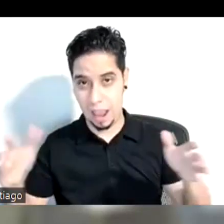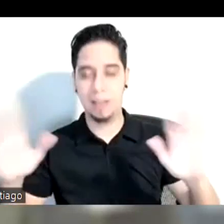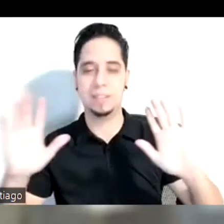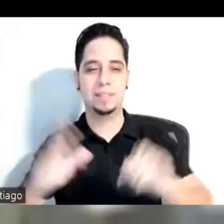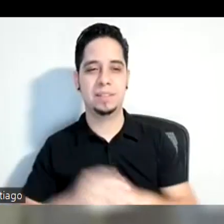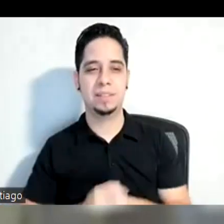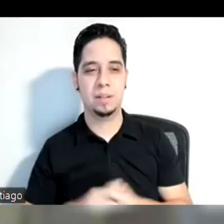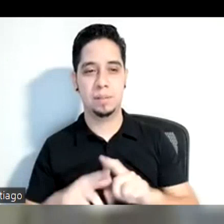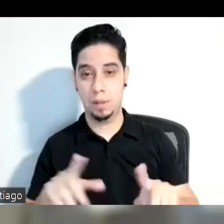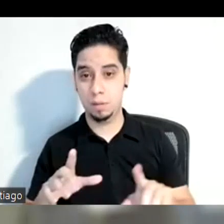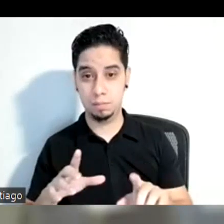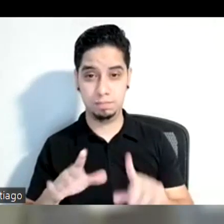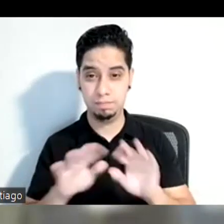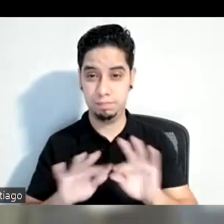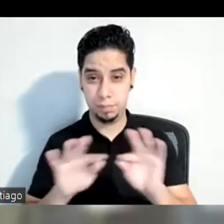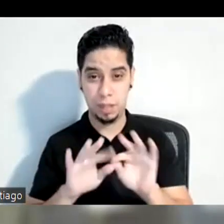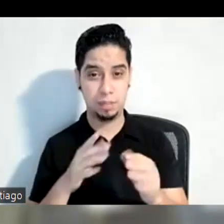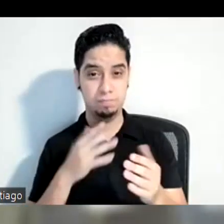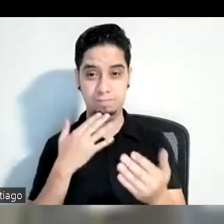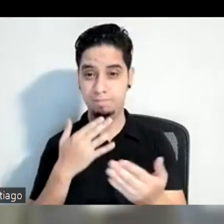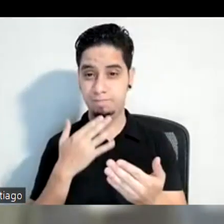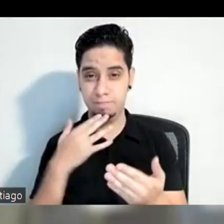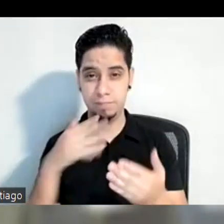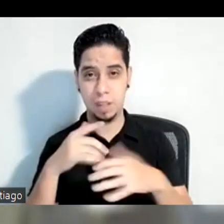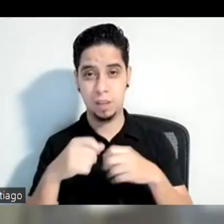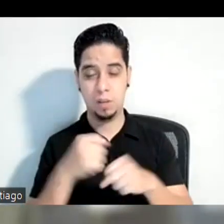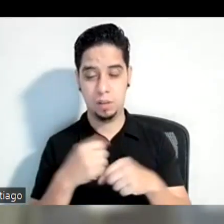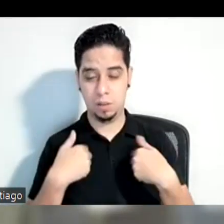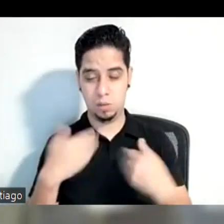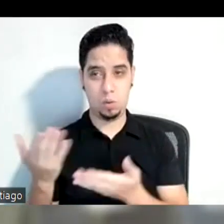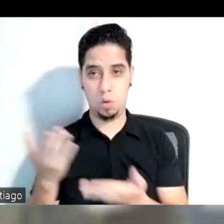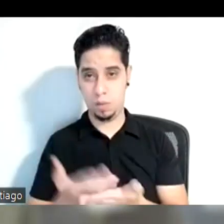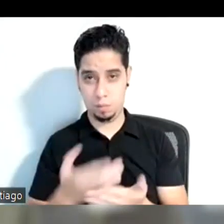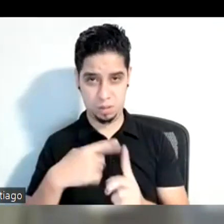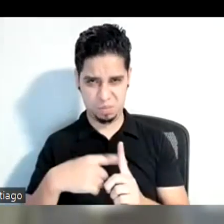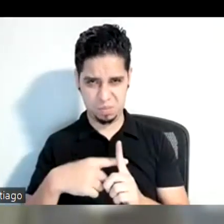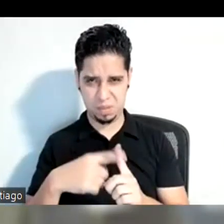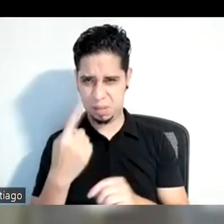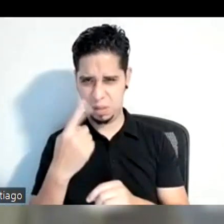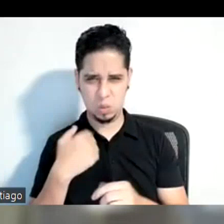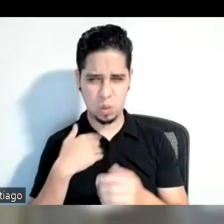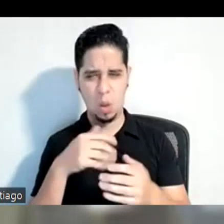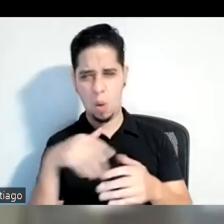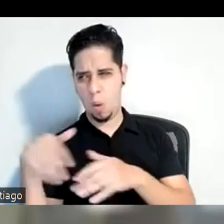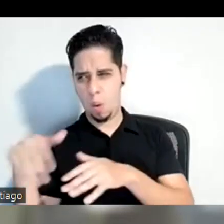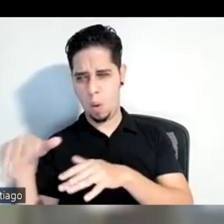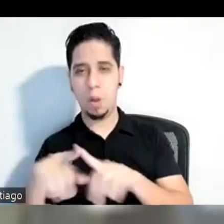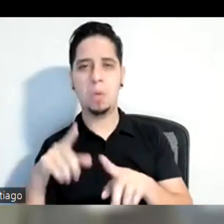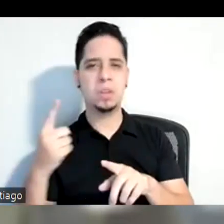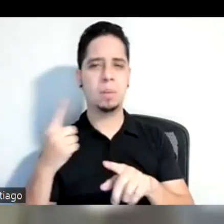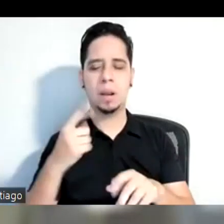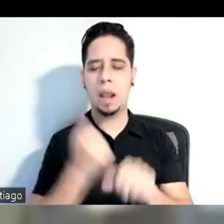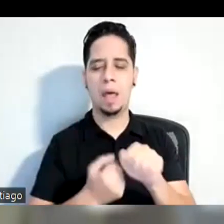Aunque vamos, hay que agradecer. Este año también trajo sus cosas buenas, como todos los años. Siempre decimos, ay, que se vaya, pero siempre los años,